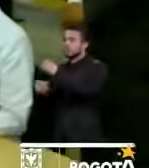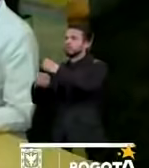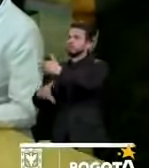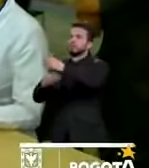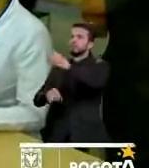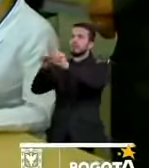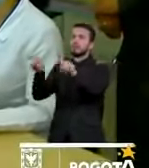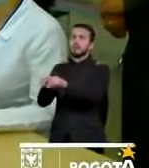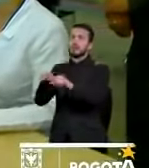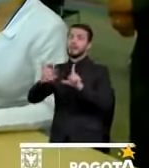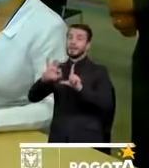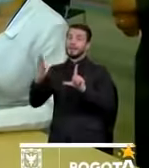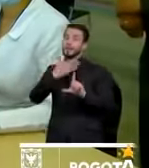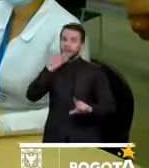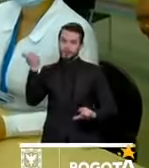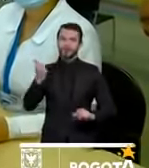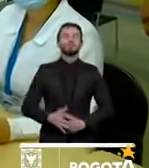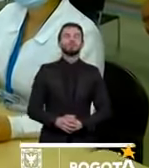vamos a encontrar